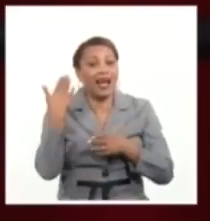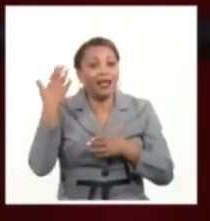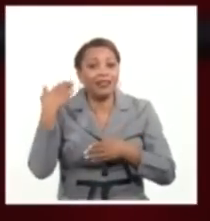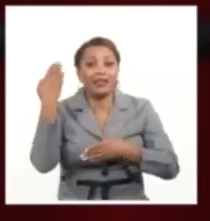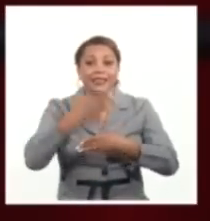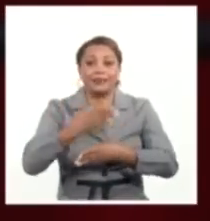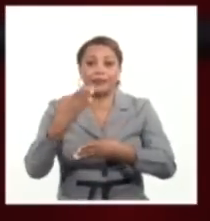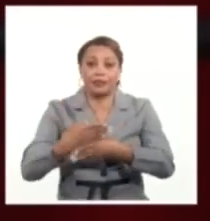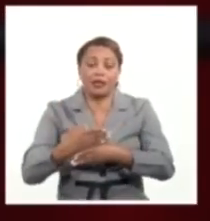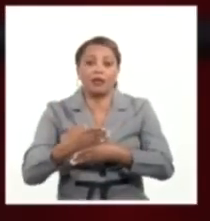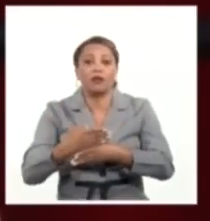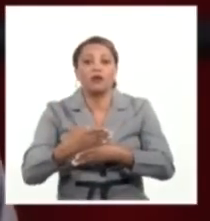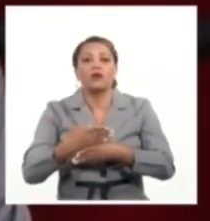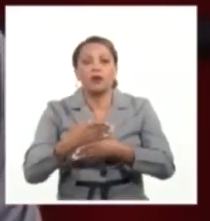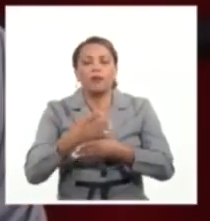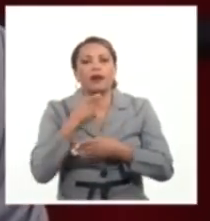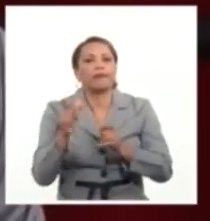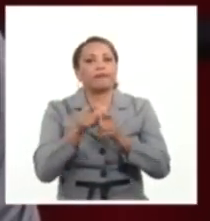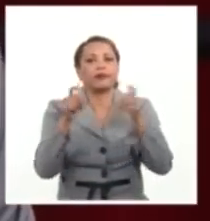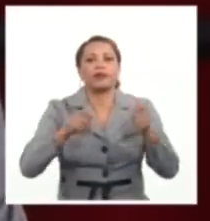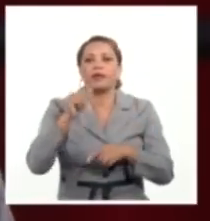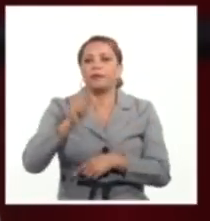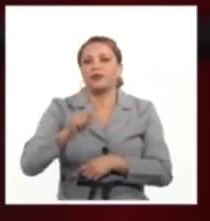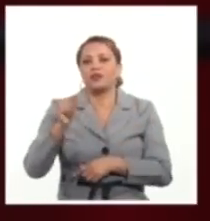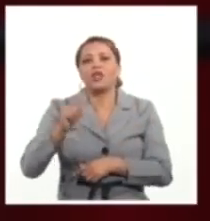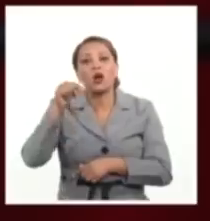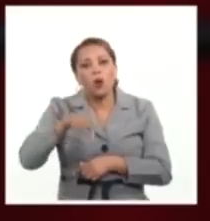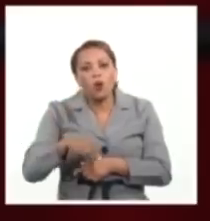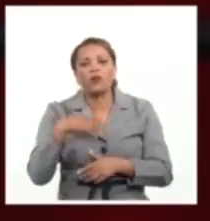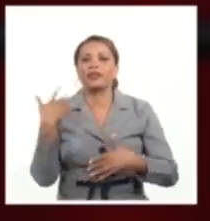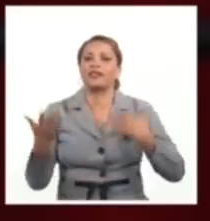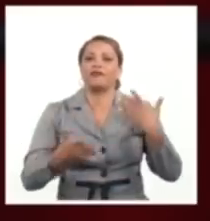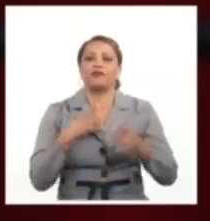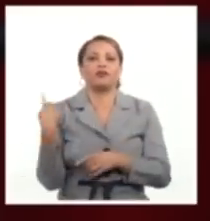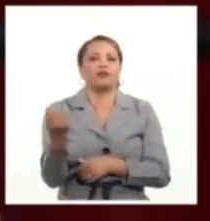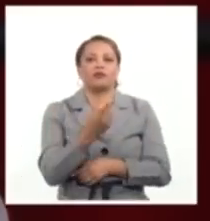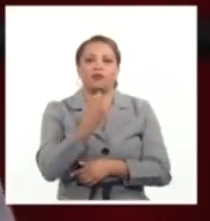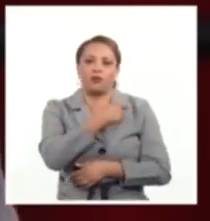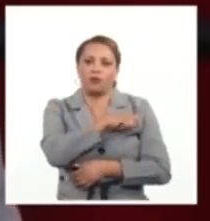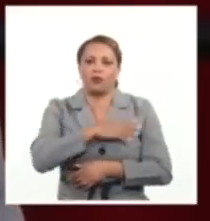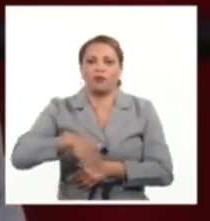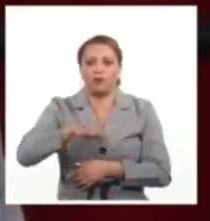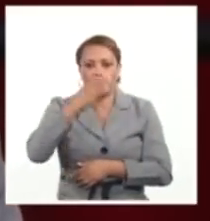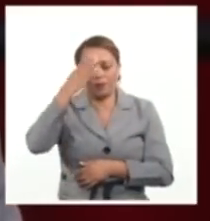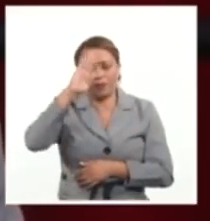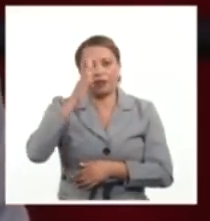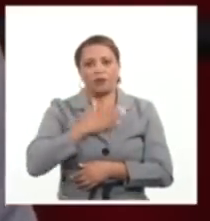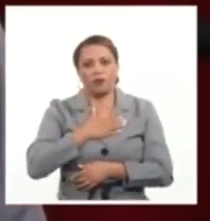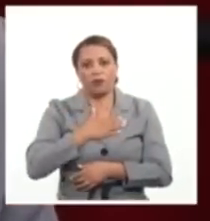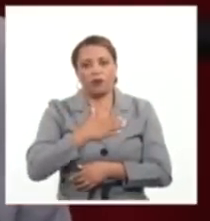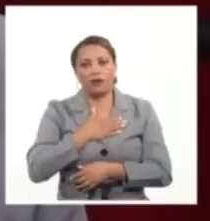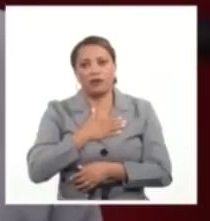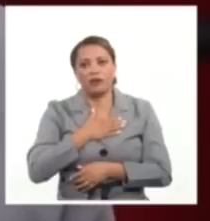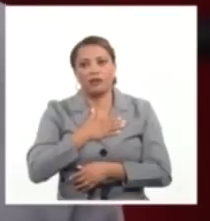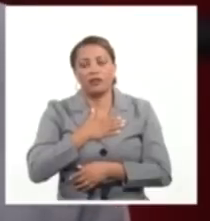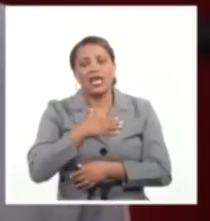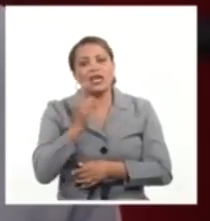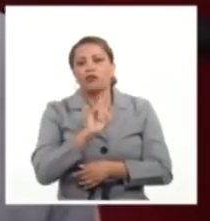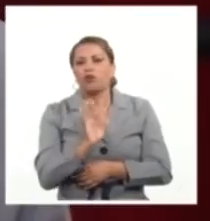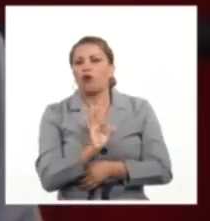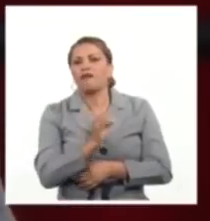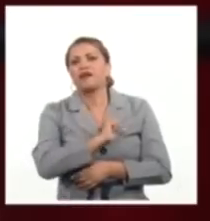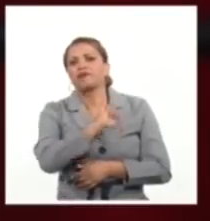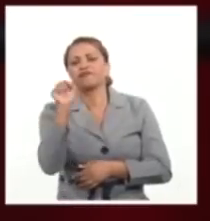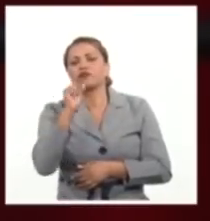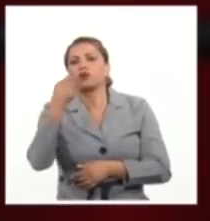o negados para las mayorías y que hoy disfrutan todos los cubanos. Por supuesto que no conquistamos ya toda